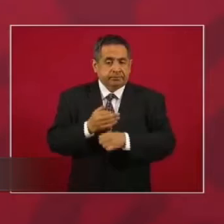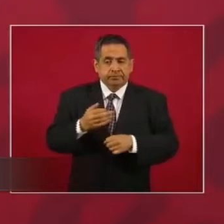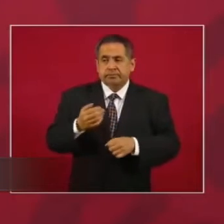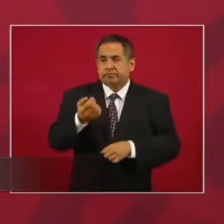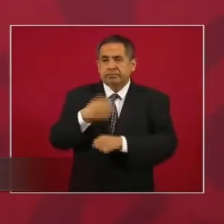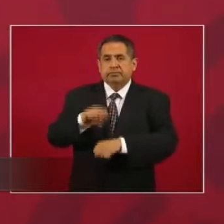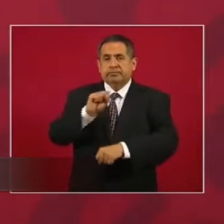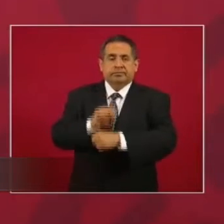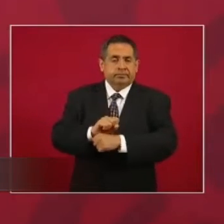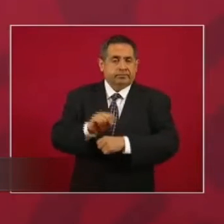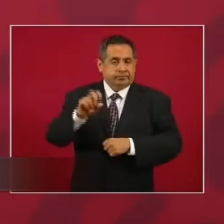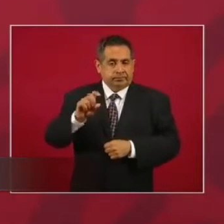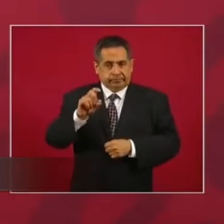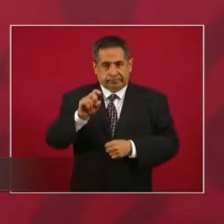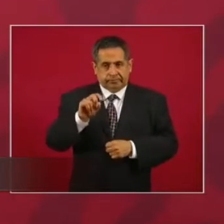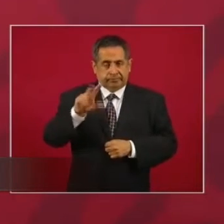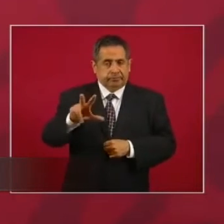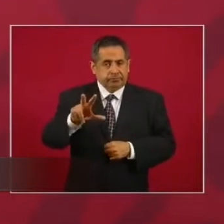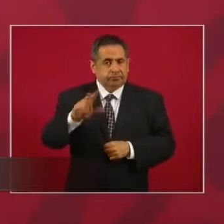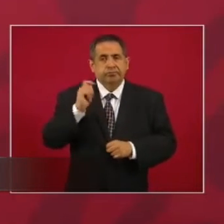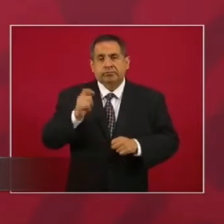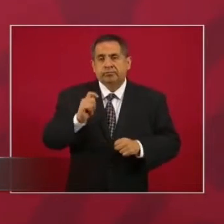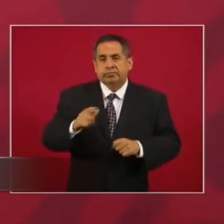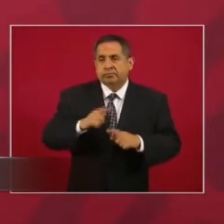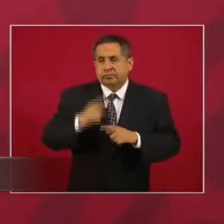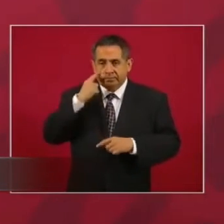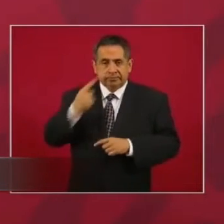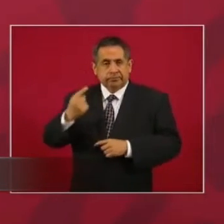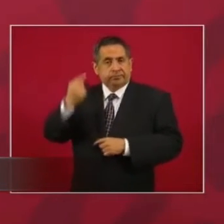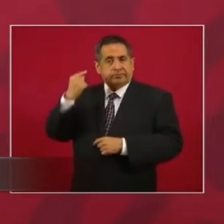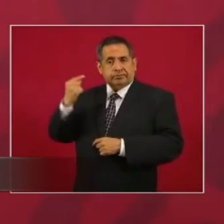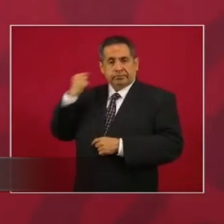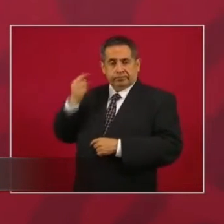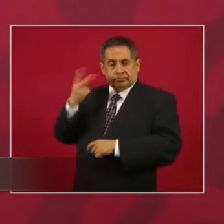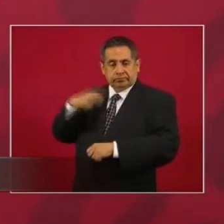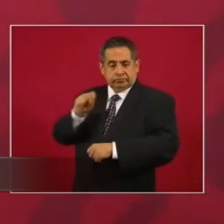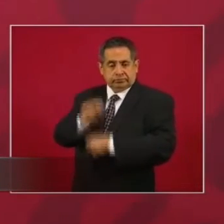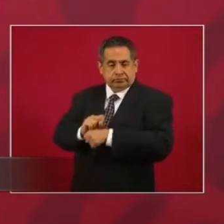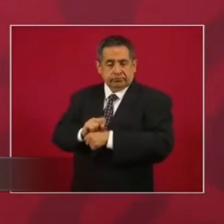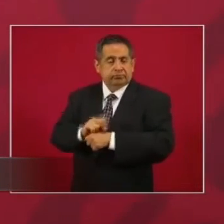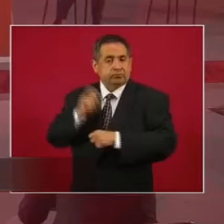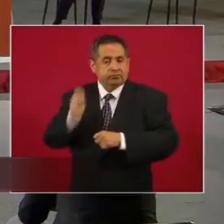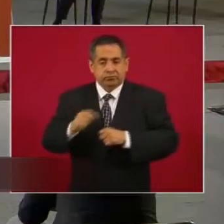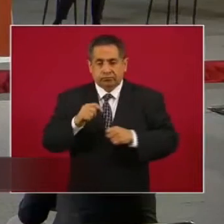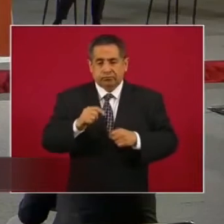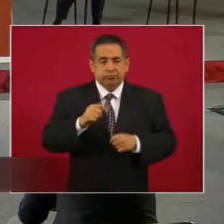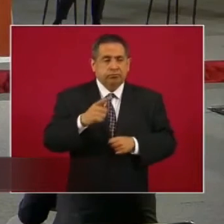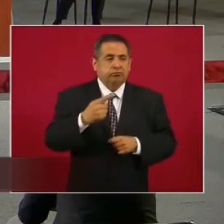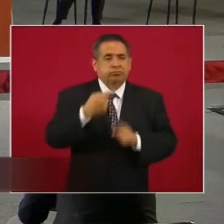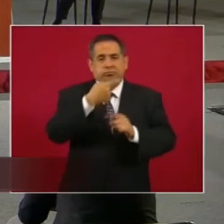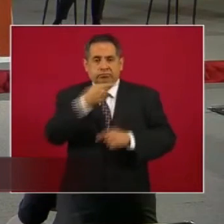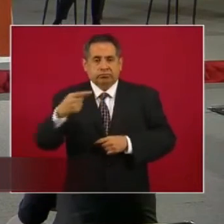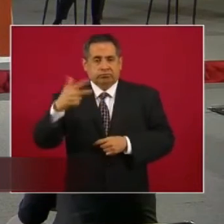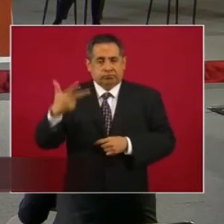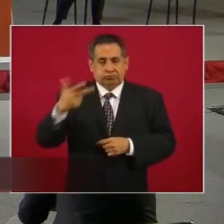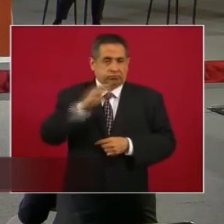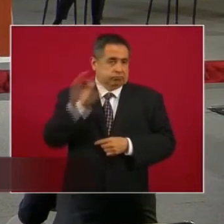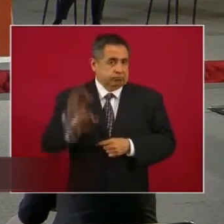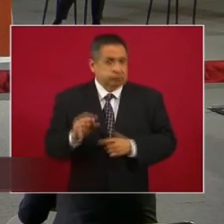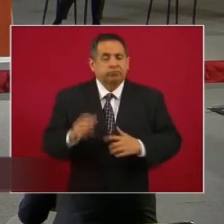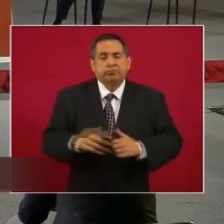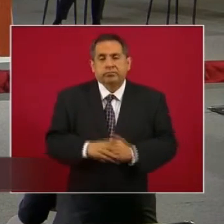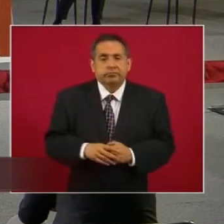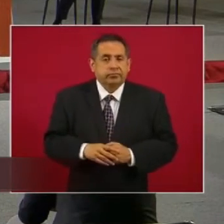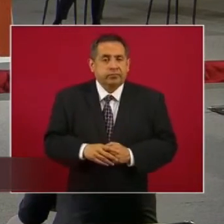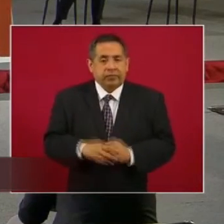que sería el próximo martes 22 de diciembre cuando se comience la inmunización para la población enfocada al sector de la salud.